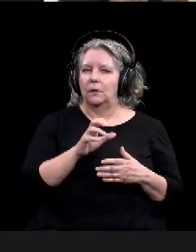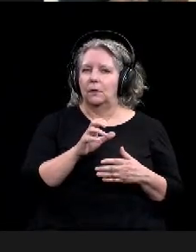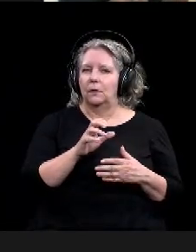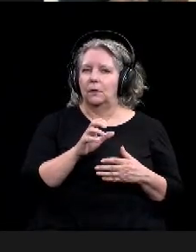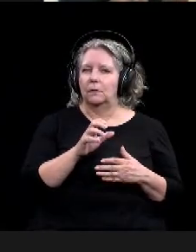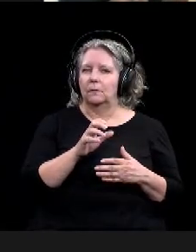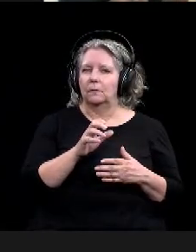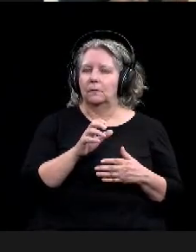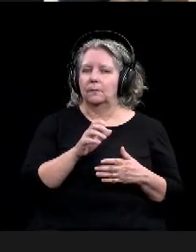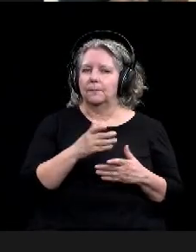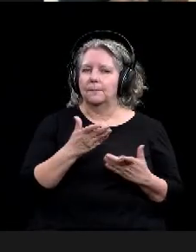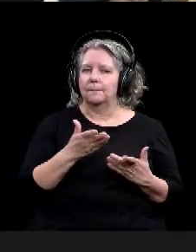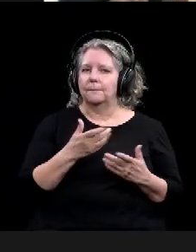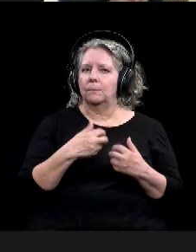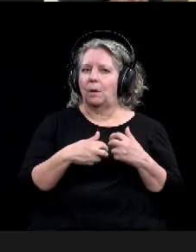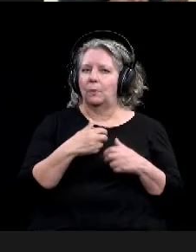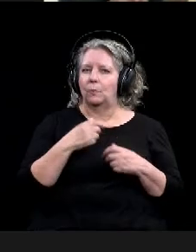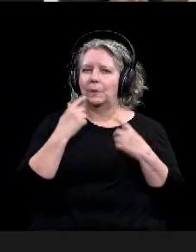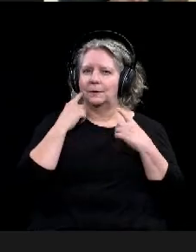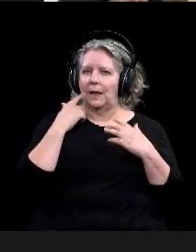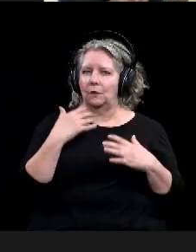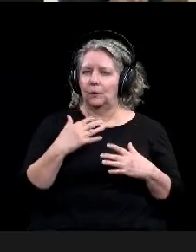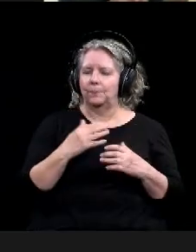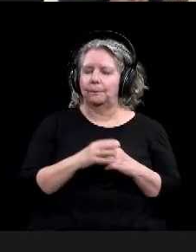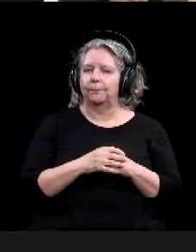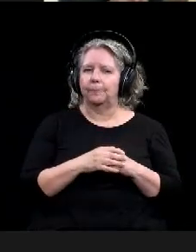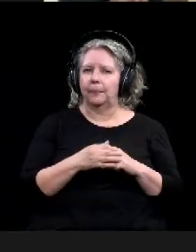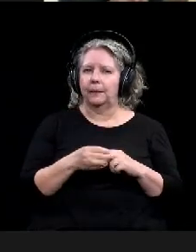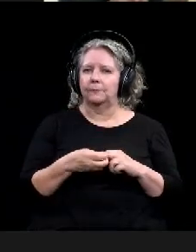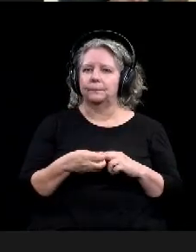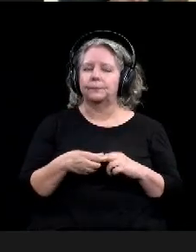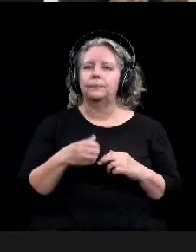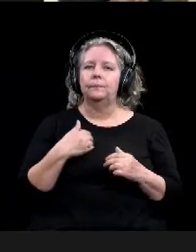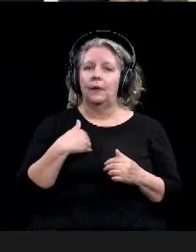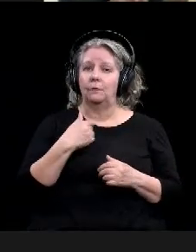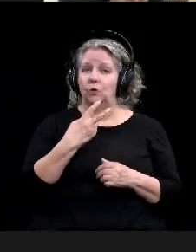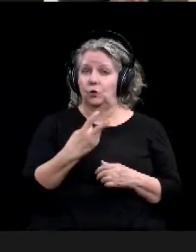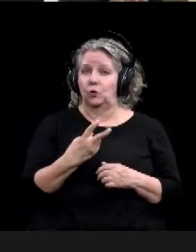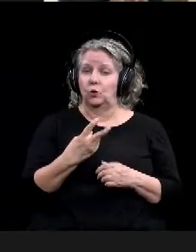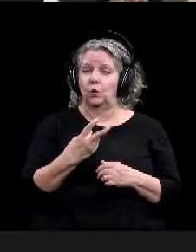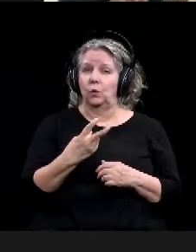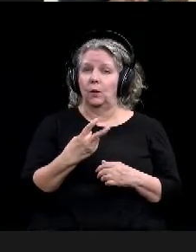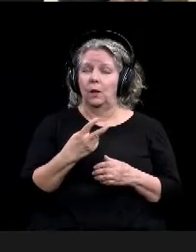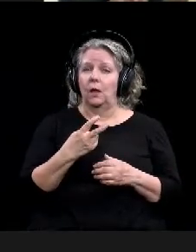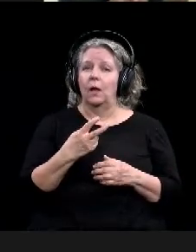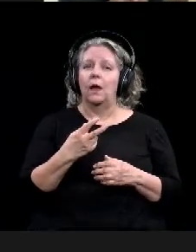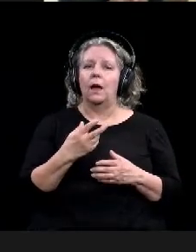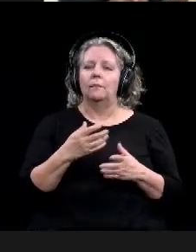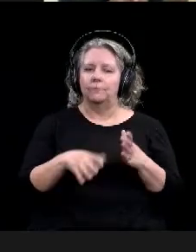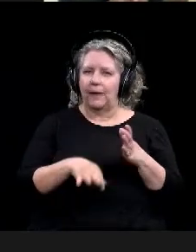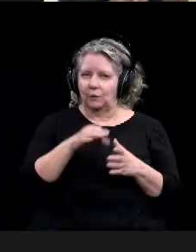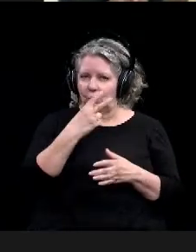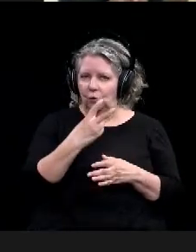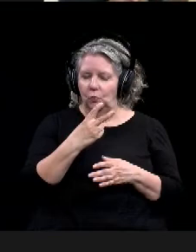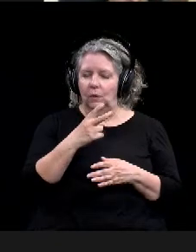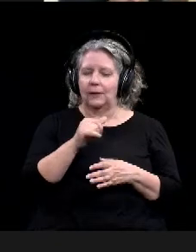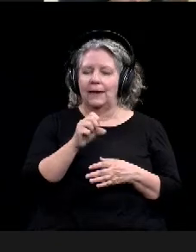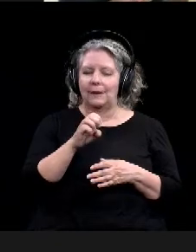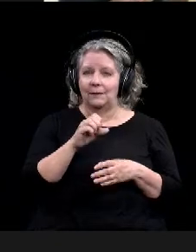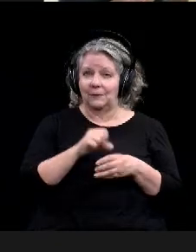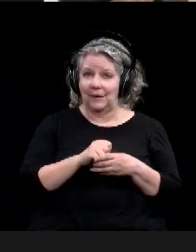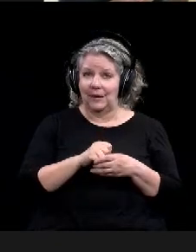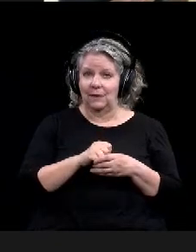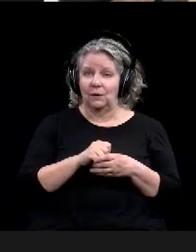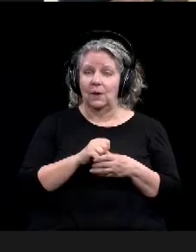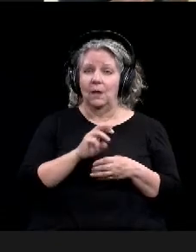aquí hay dos conforme a casos confirmados aquí en el condado de mclaren esos otros